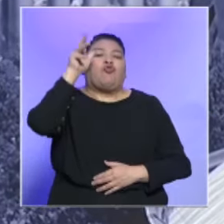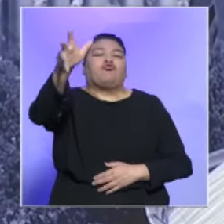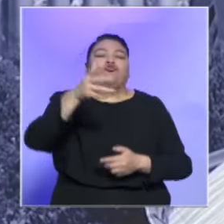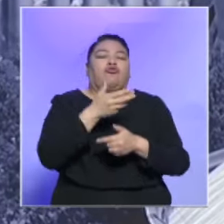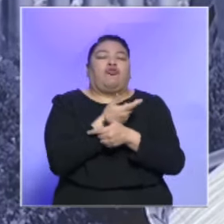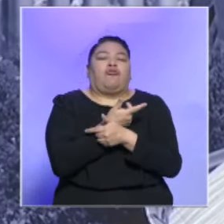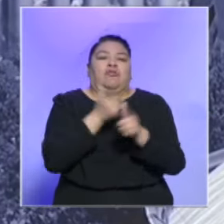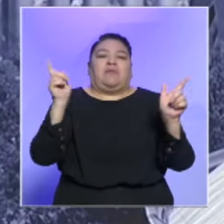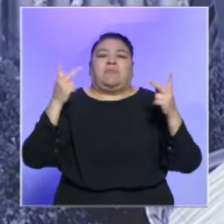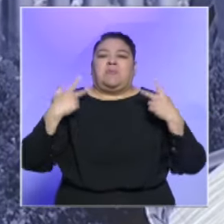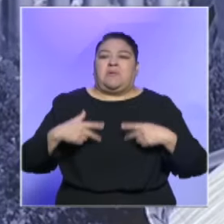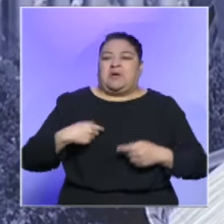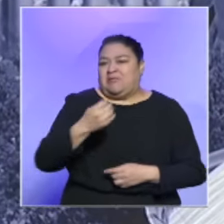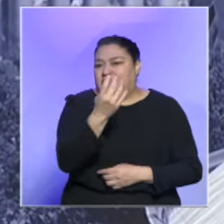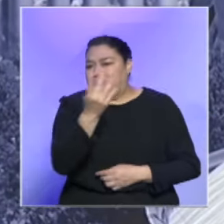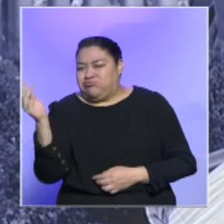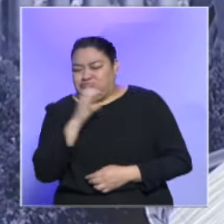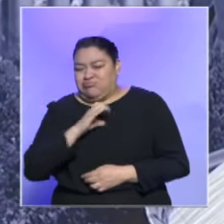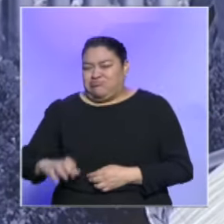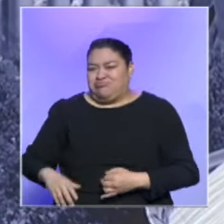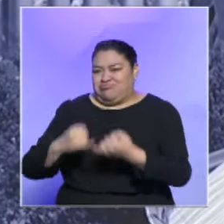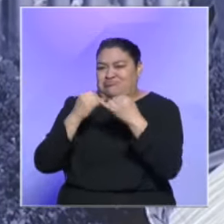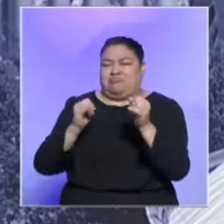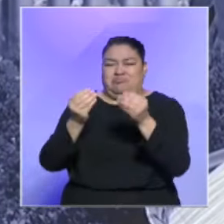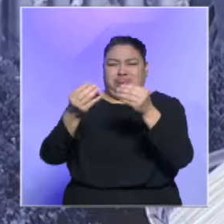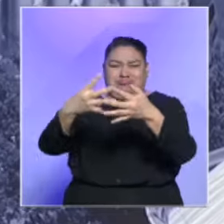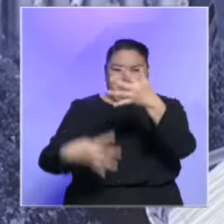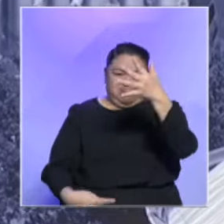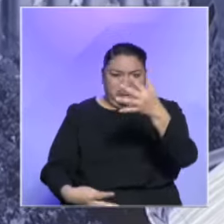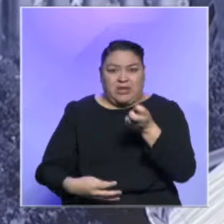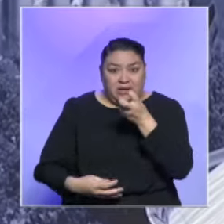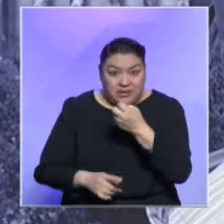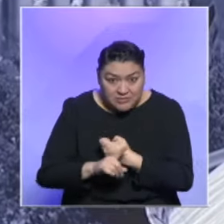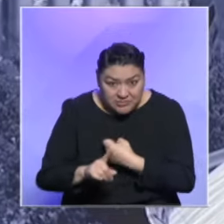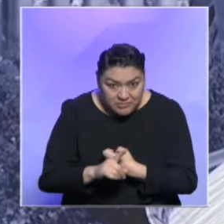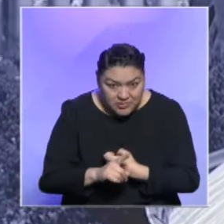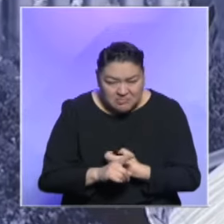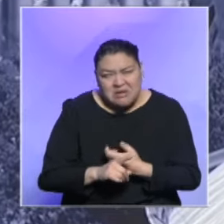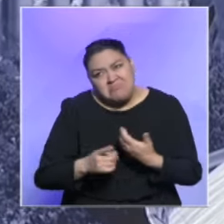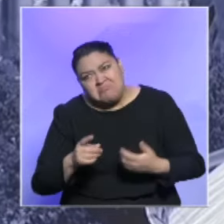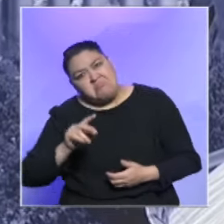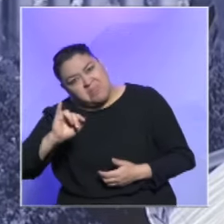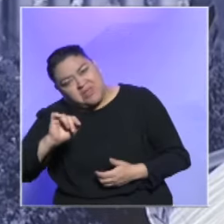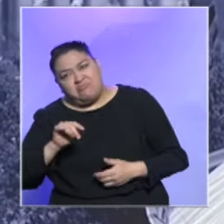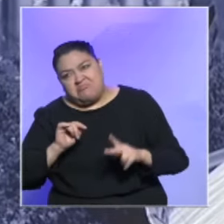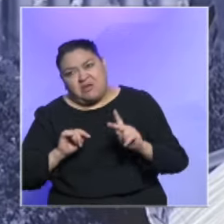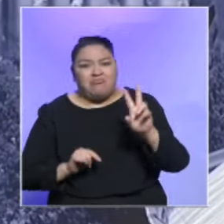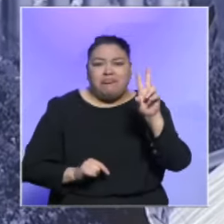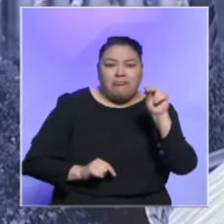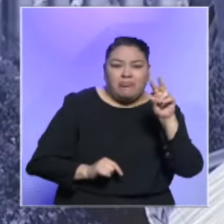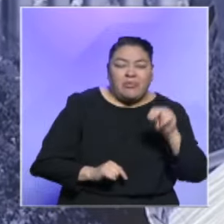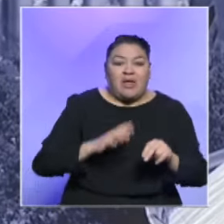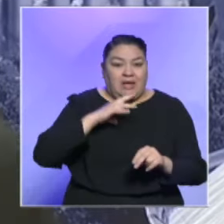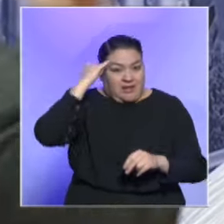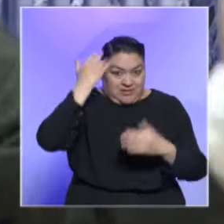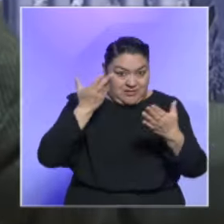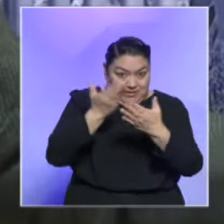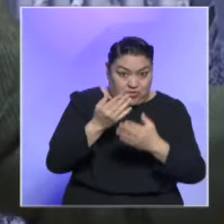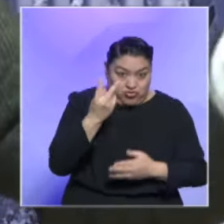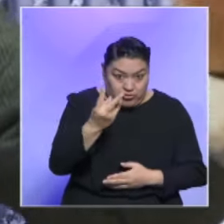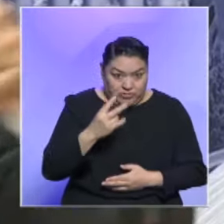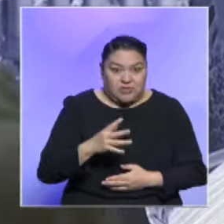cantidad infinita de candidaturas independientes. ¿Eso es un problema? Pues sí y no. Porque el autor pone dos soluciones. Una, pues